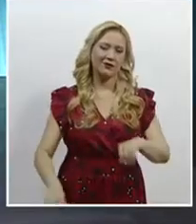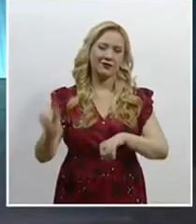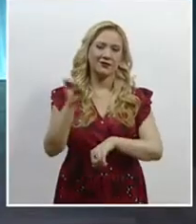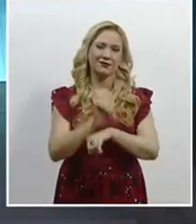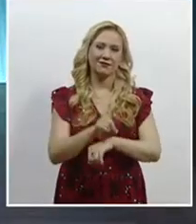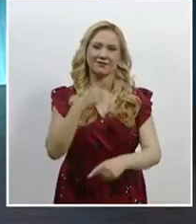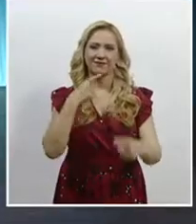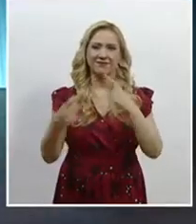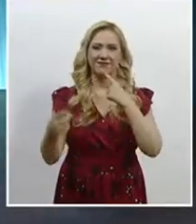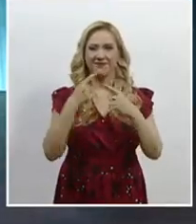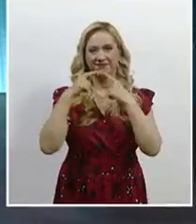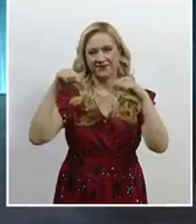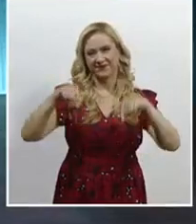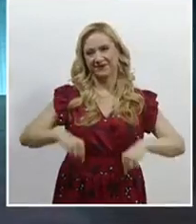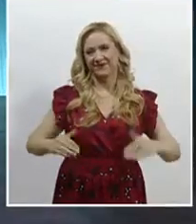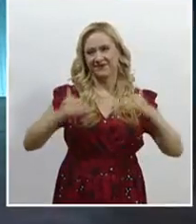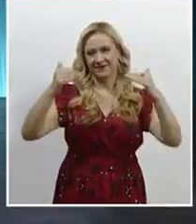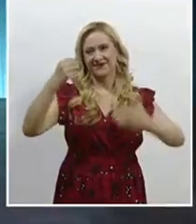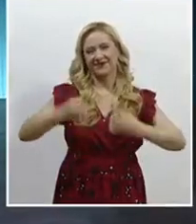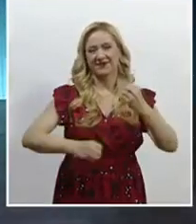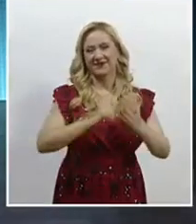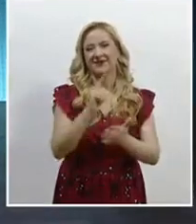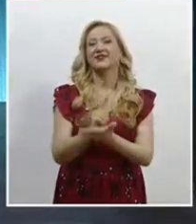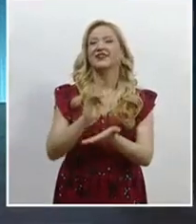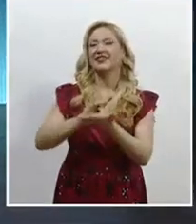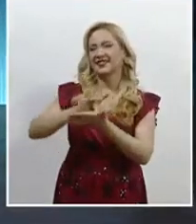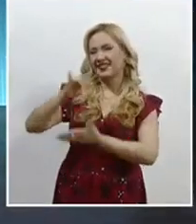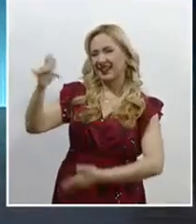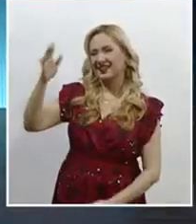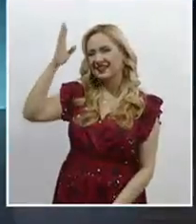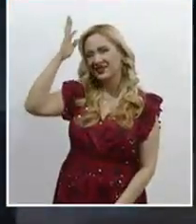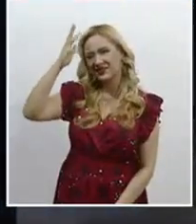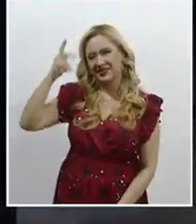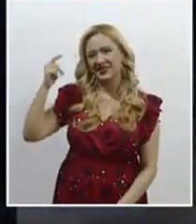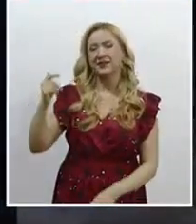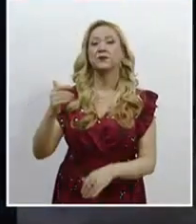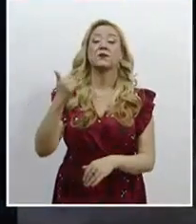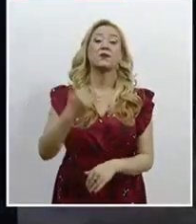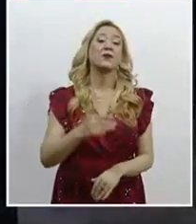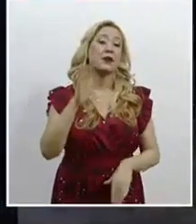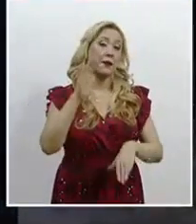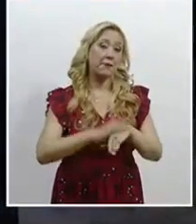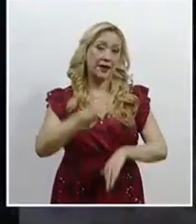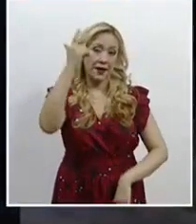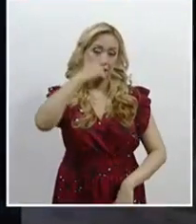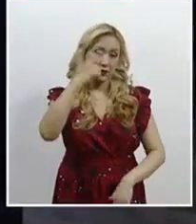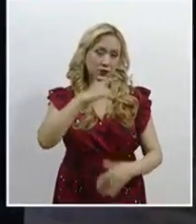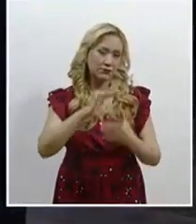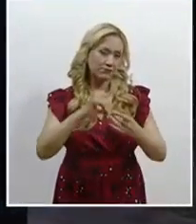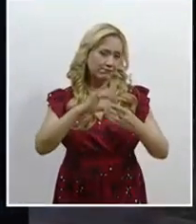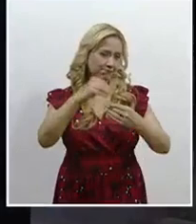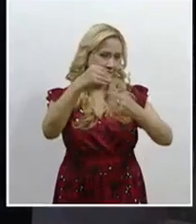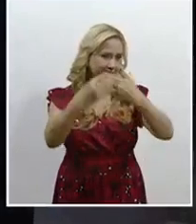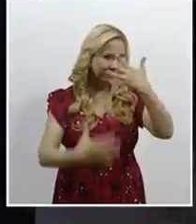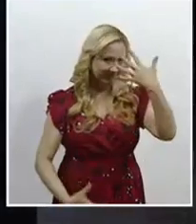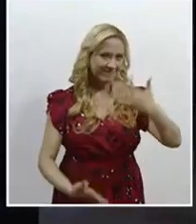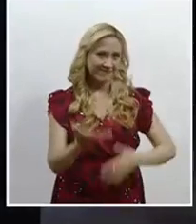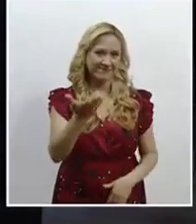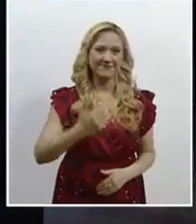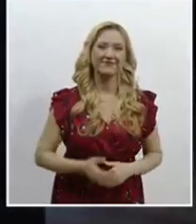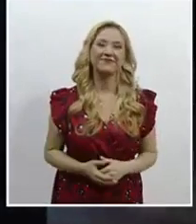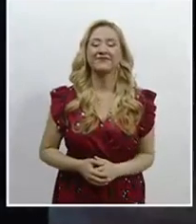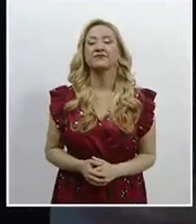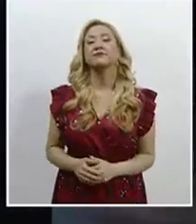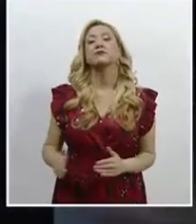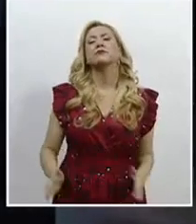Corte. Te agradecemos tu reporte, Mario, y bueno, por supuesto, no se pierdan los detalles de esta información en el noticiario nocturno.